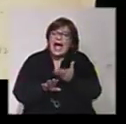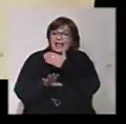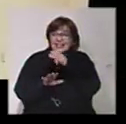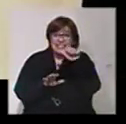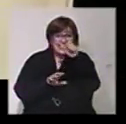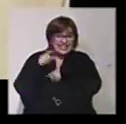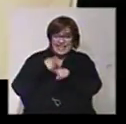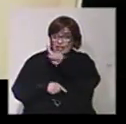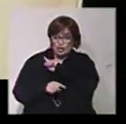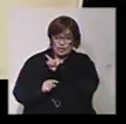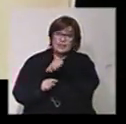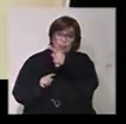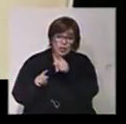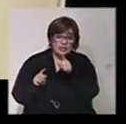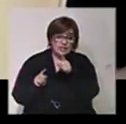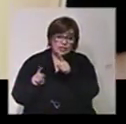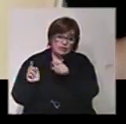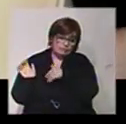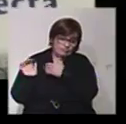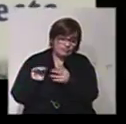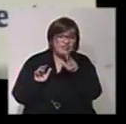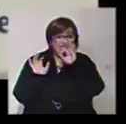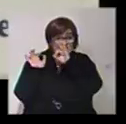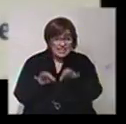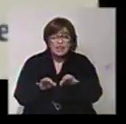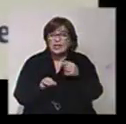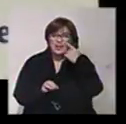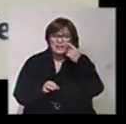venir. Yo había visto muy poco de él